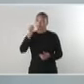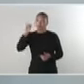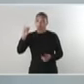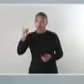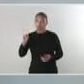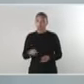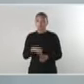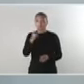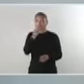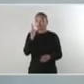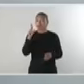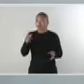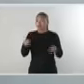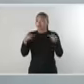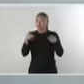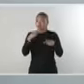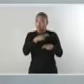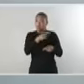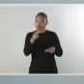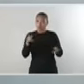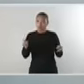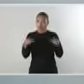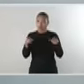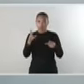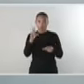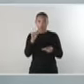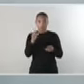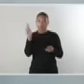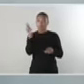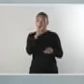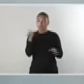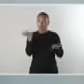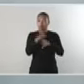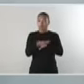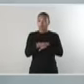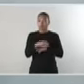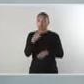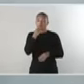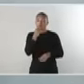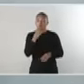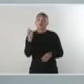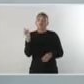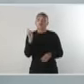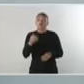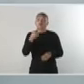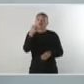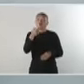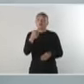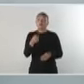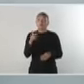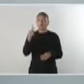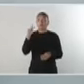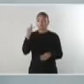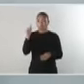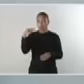una serie de cosas Dinos Cuánto te dio Peña Nieto por aprobar el y vender el petróleo de